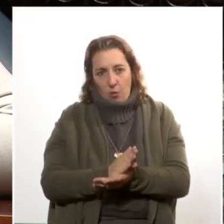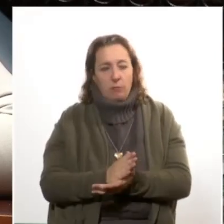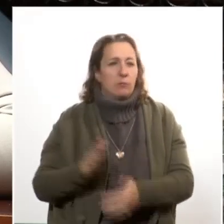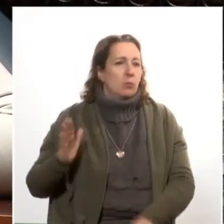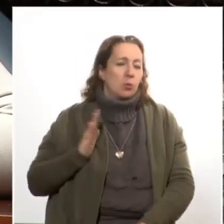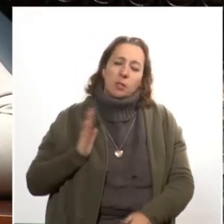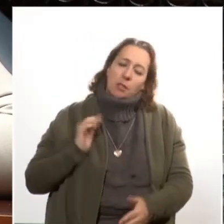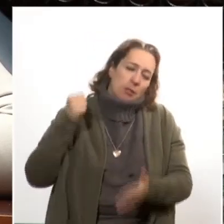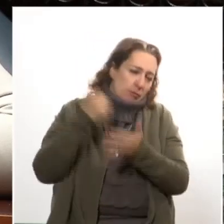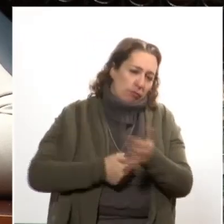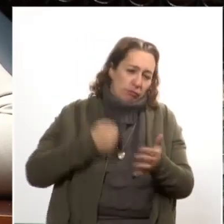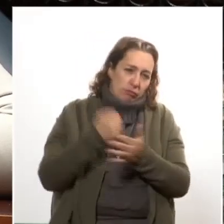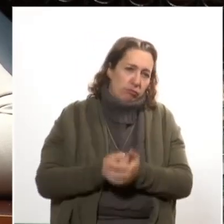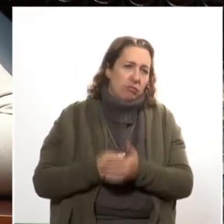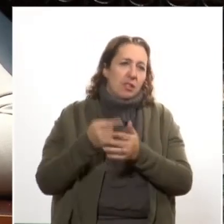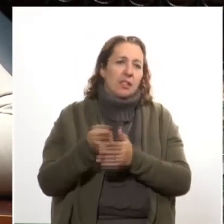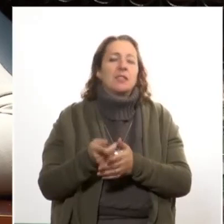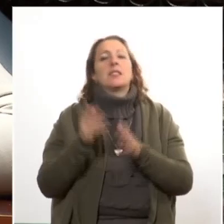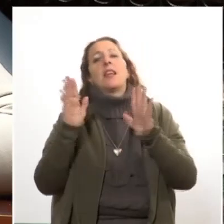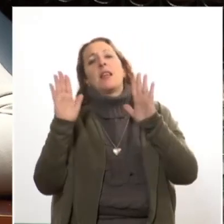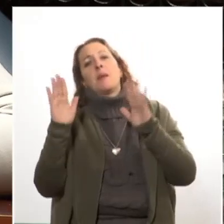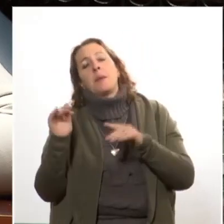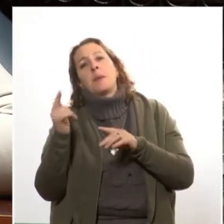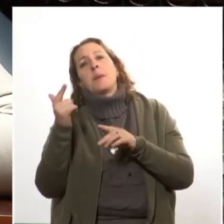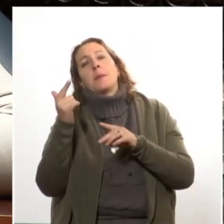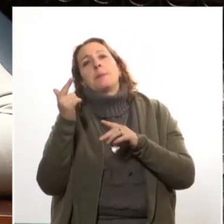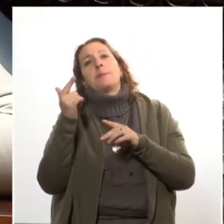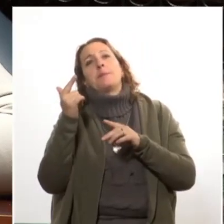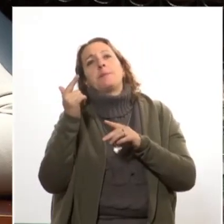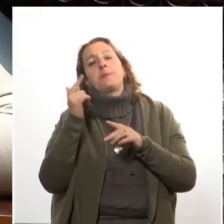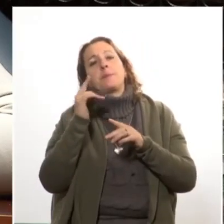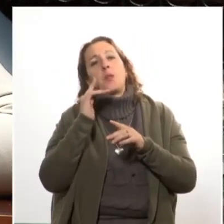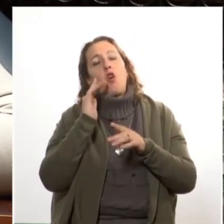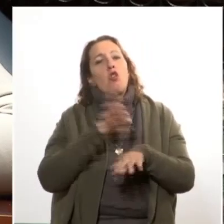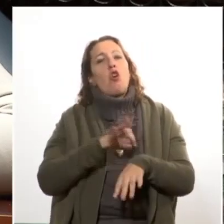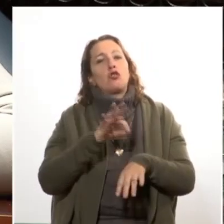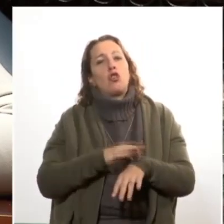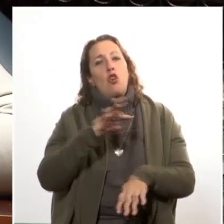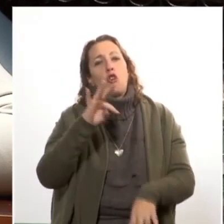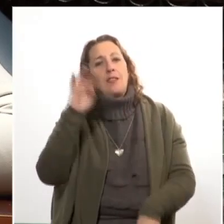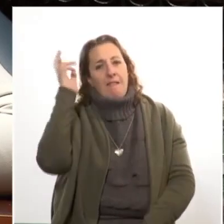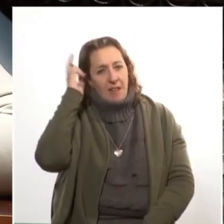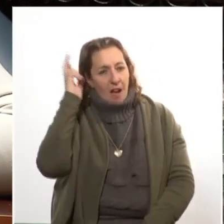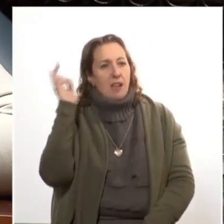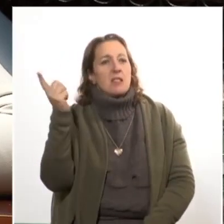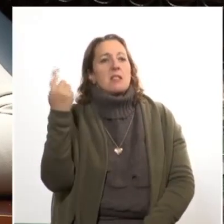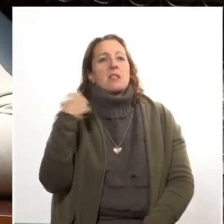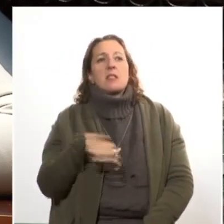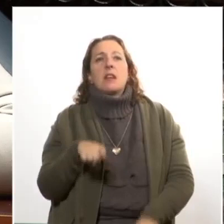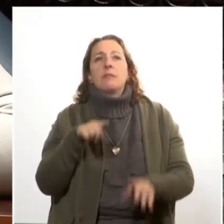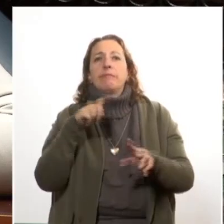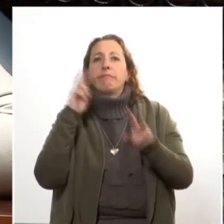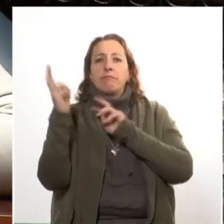luchadora. Así la despidió el doctor Tabaré Vázquez, que jamás abdicó en la búsqueda de la verdad y de la justicia. De